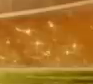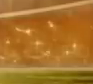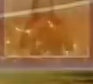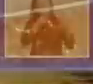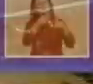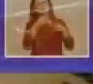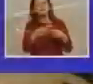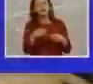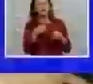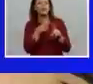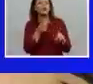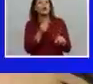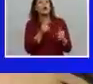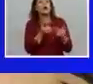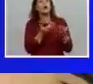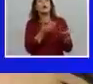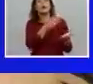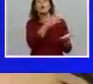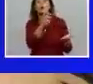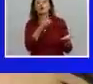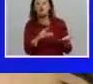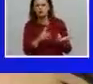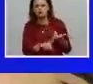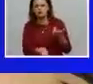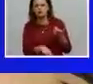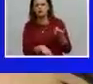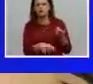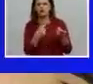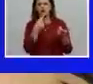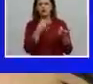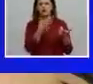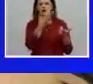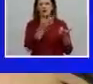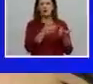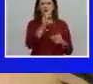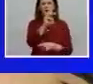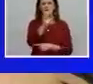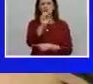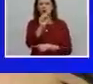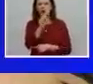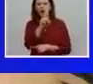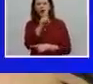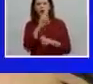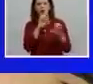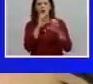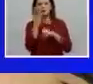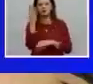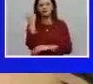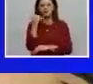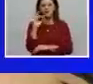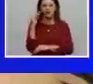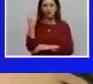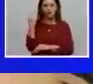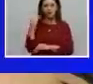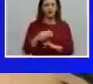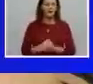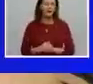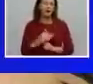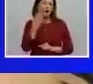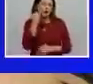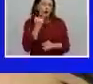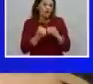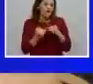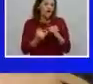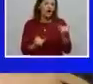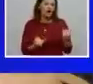por la necesidad de... ¿A qué juega la selección nacional? Incluso lo mencionaba Marvin Solano en la nota de Federico Calderón, porque al